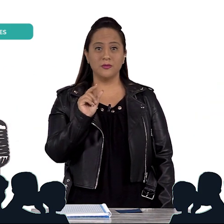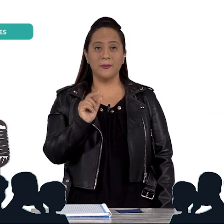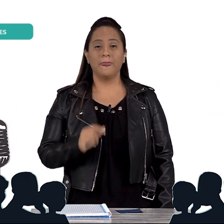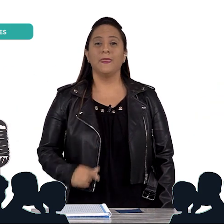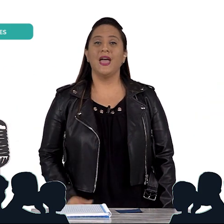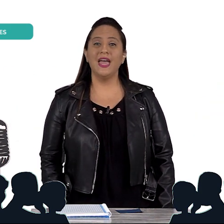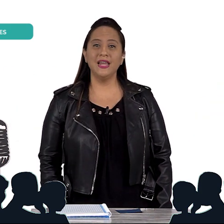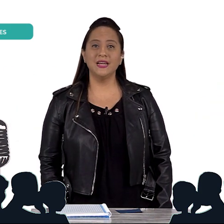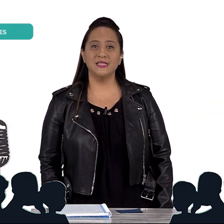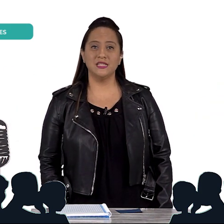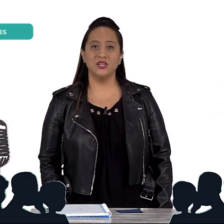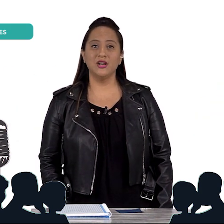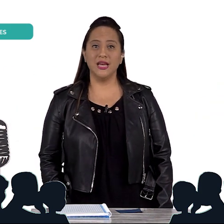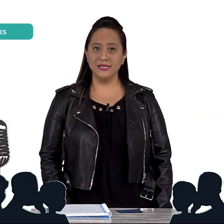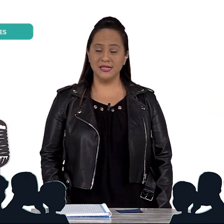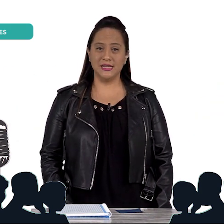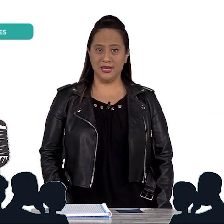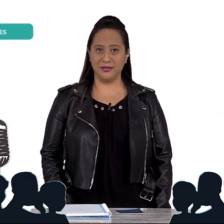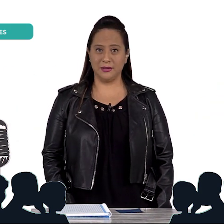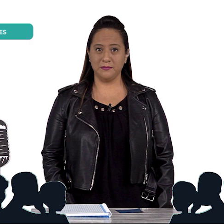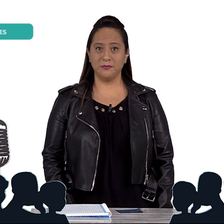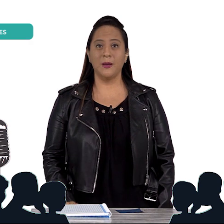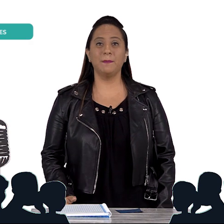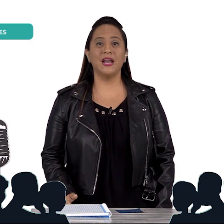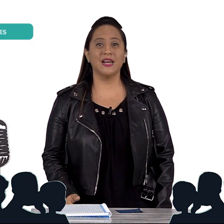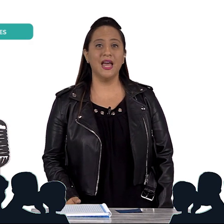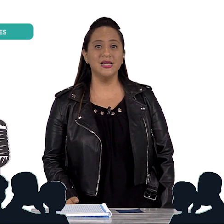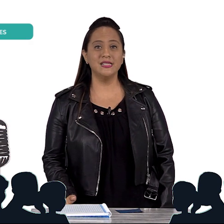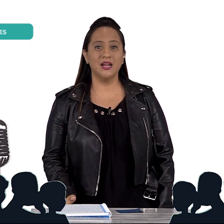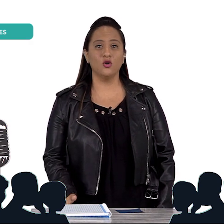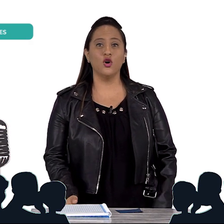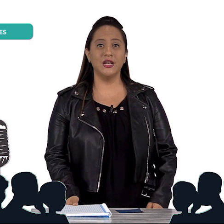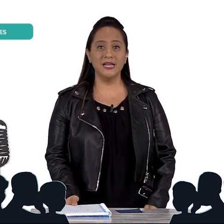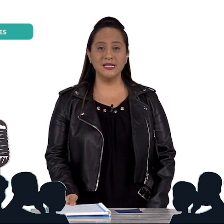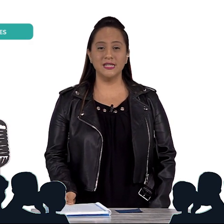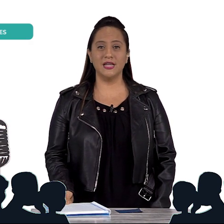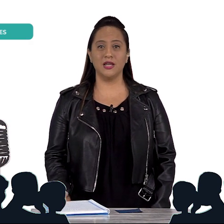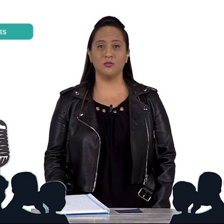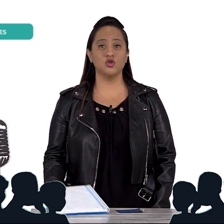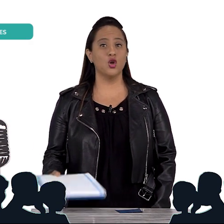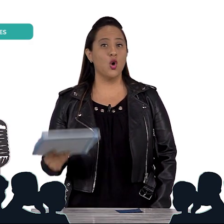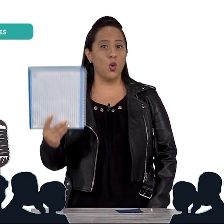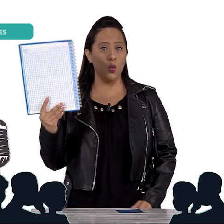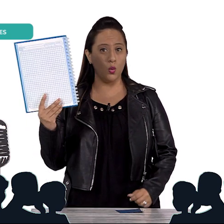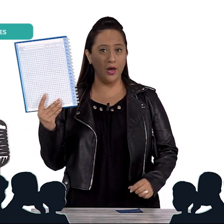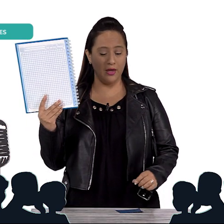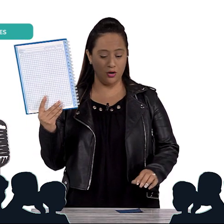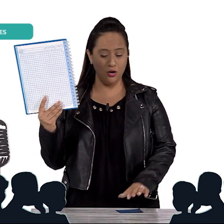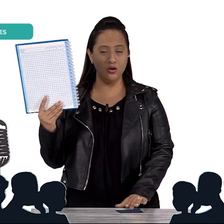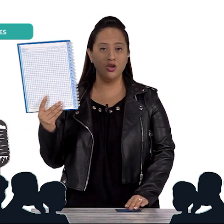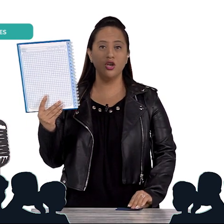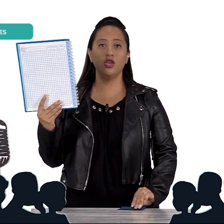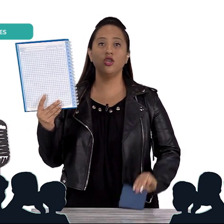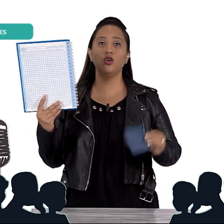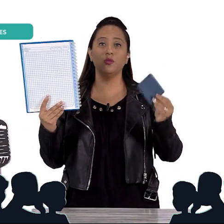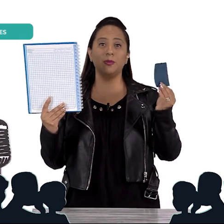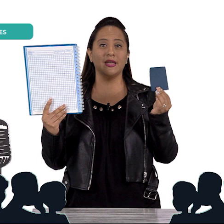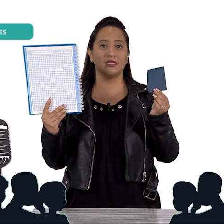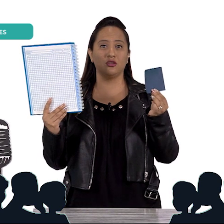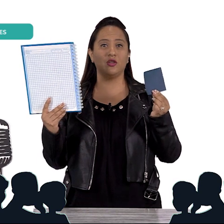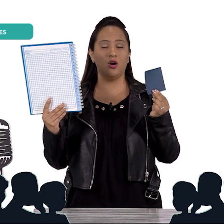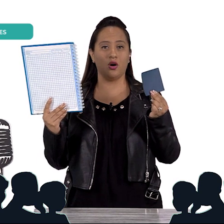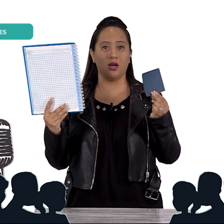cortos. El ejercicio es el siguiente. Para realizarlo necesitaremos un cuaderno y